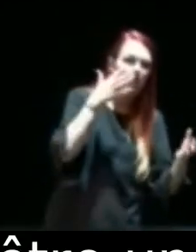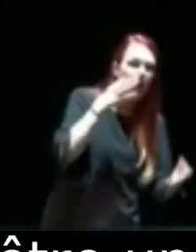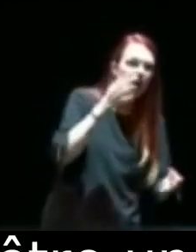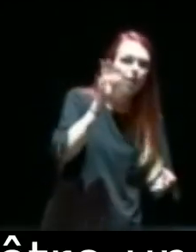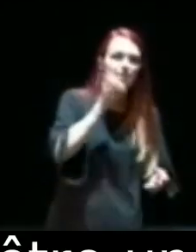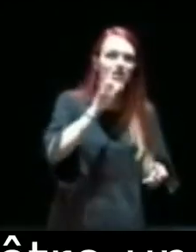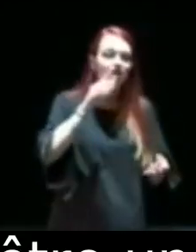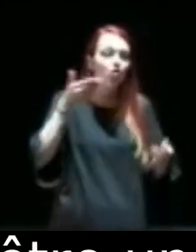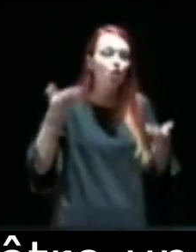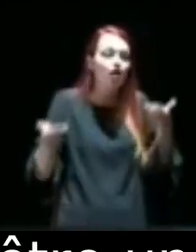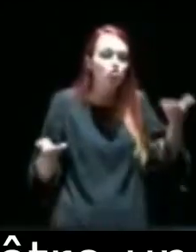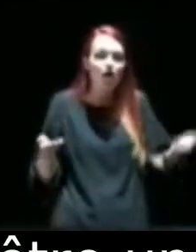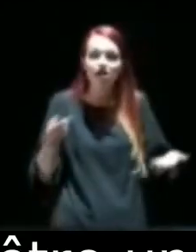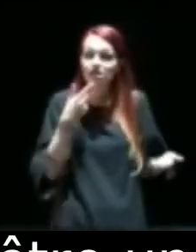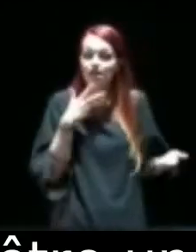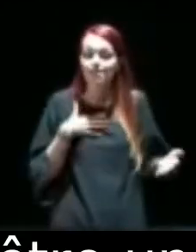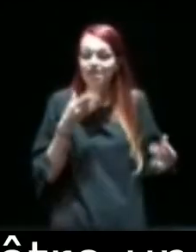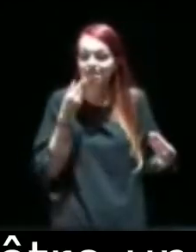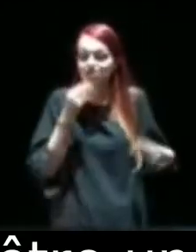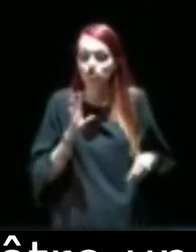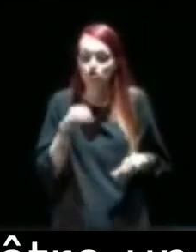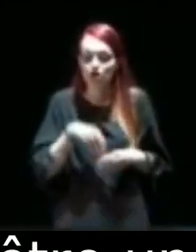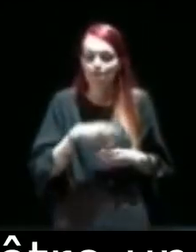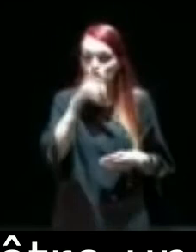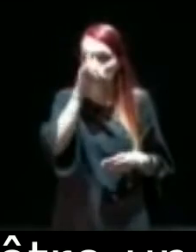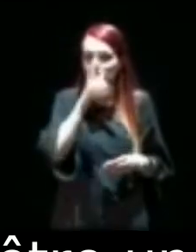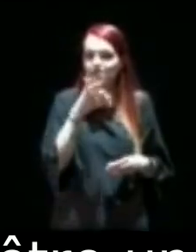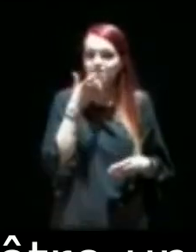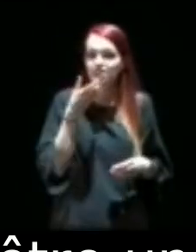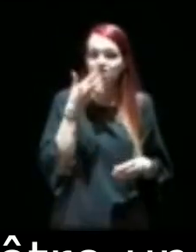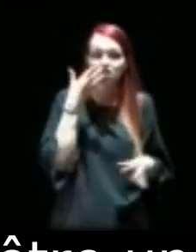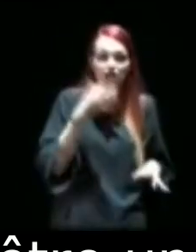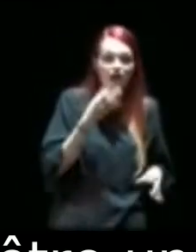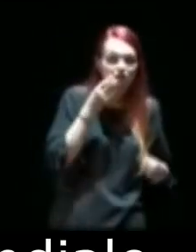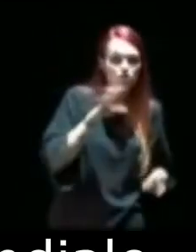Él te lo vende como que es parte de su historia, pero no sabe si es parte de esa ficción.